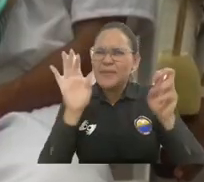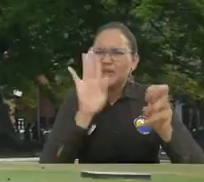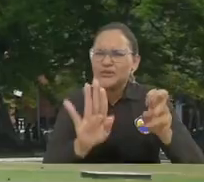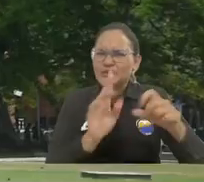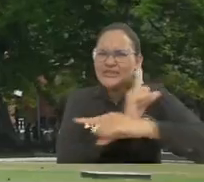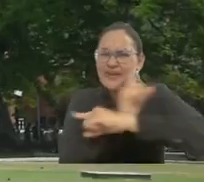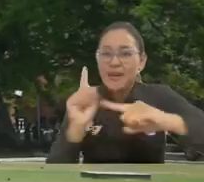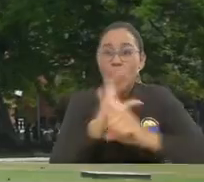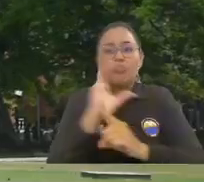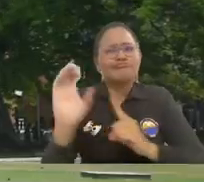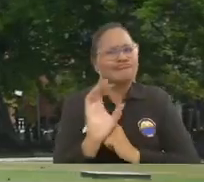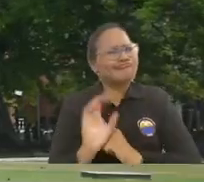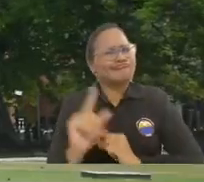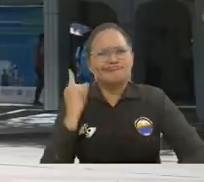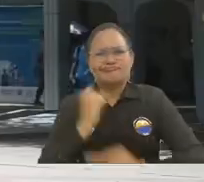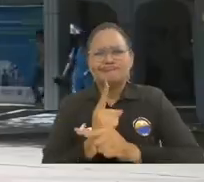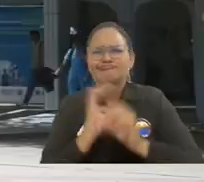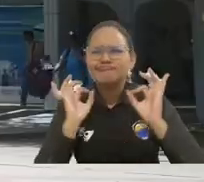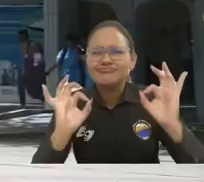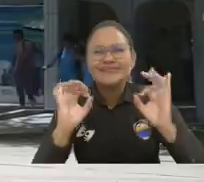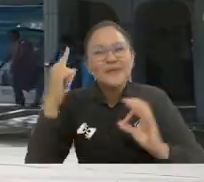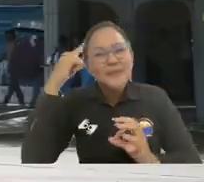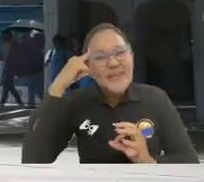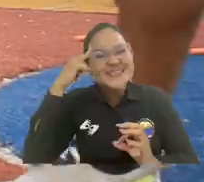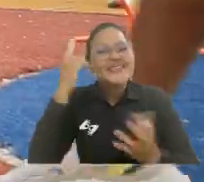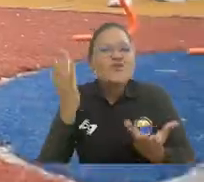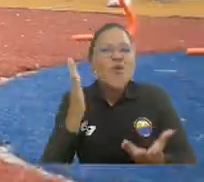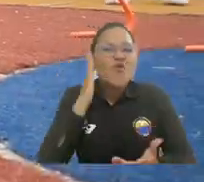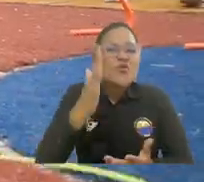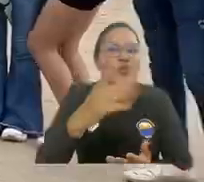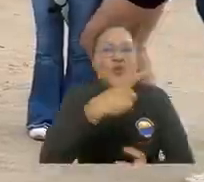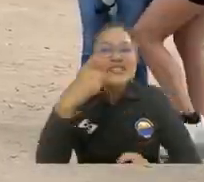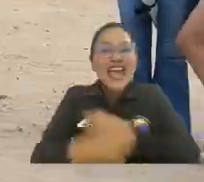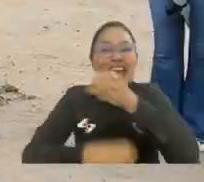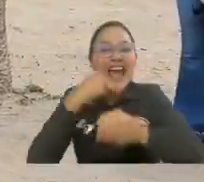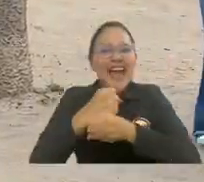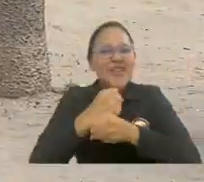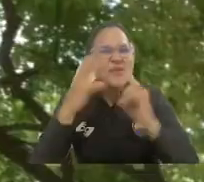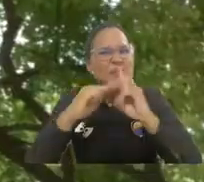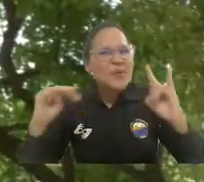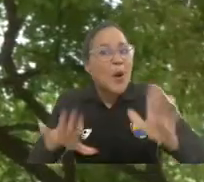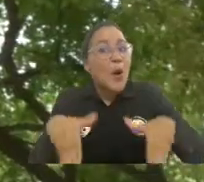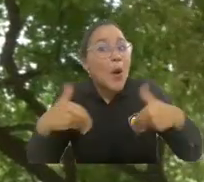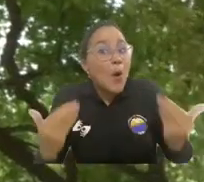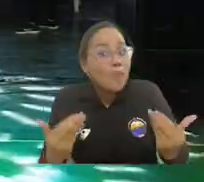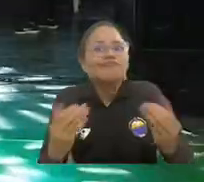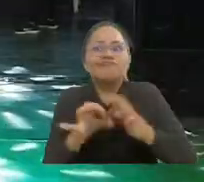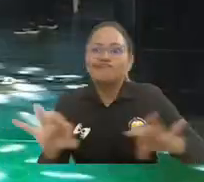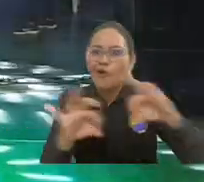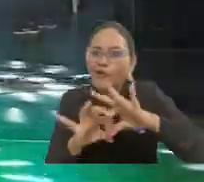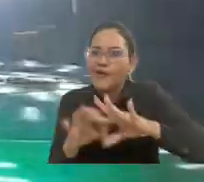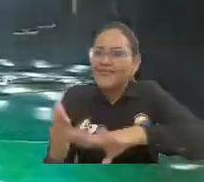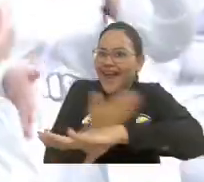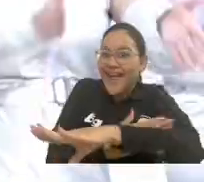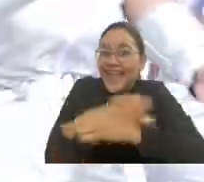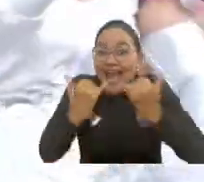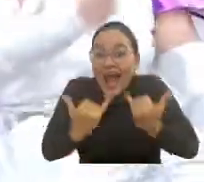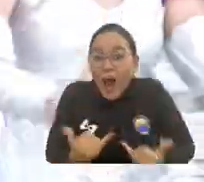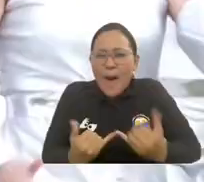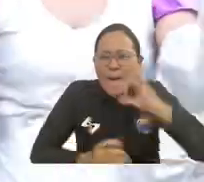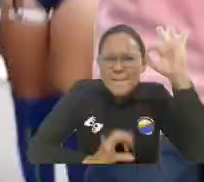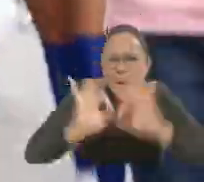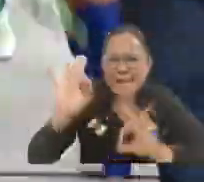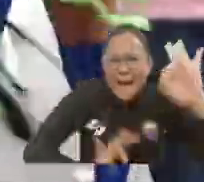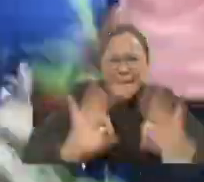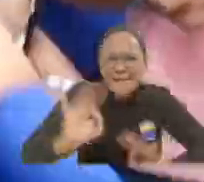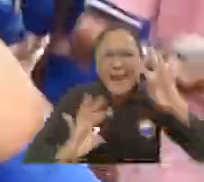la vida estudiantes y docentes coincidieron en que fue una cierto la temática para este año una propuesta para visionar noos en los